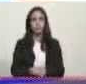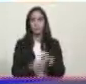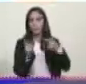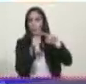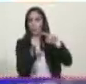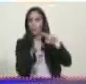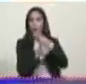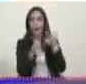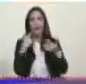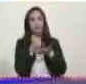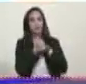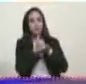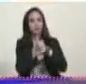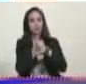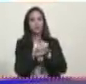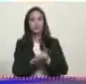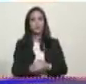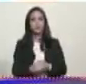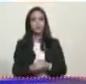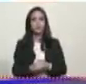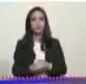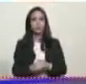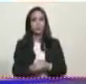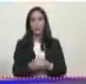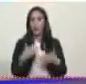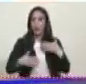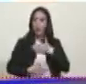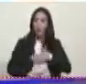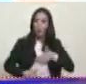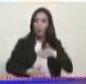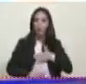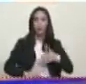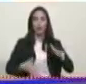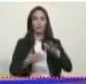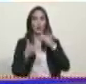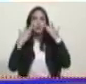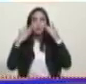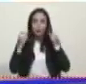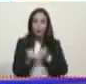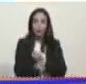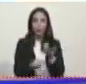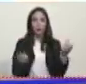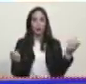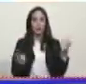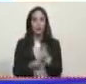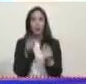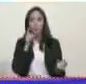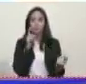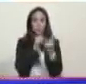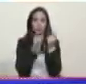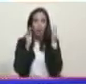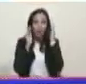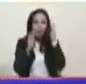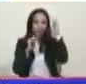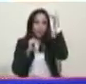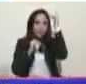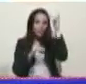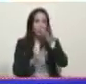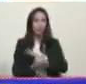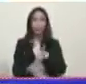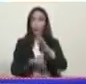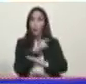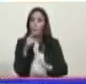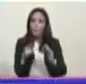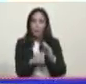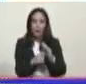el bienestar, la seguridad social, la atención integral